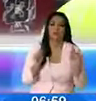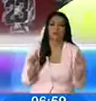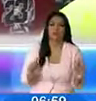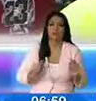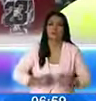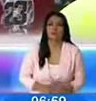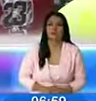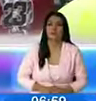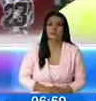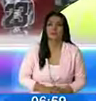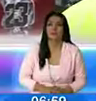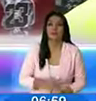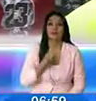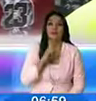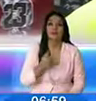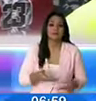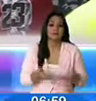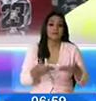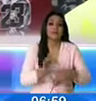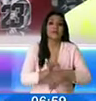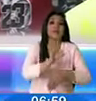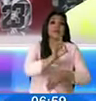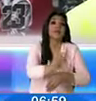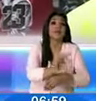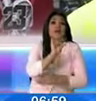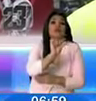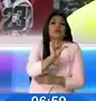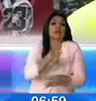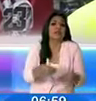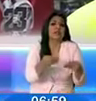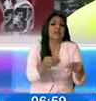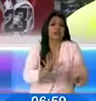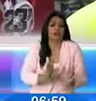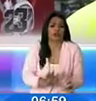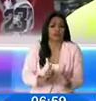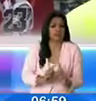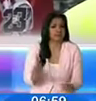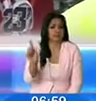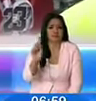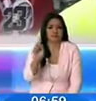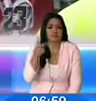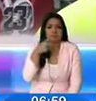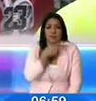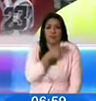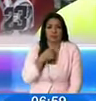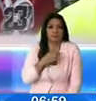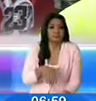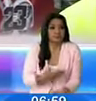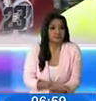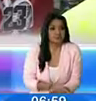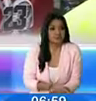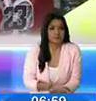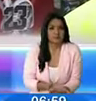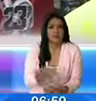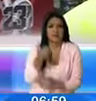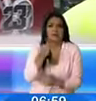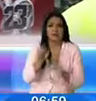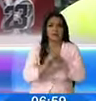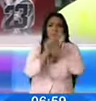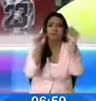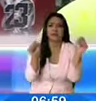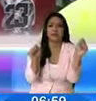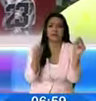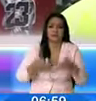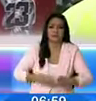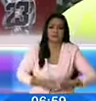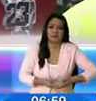Refiere que solamente le había dejado por unos momentos, pero se verificó que nosotros llegamos al lugar a las 10 de la mañana y la niña